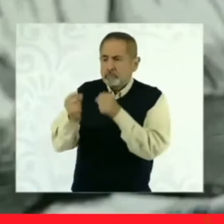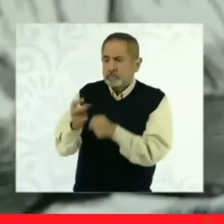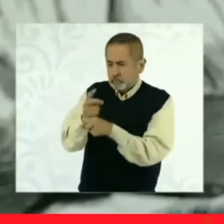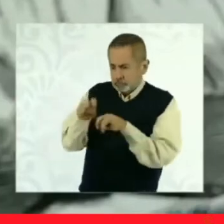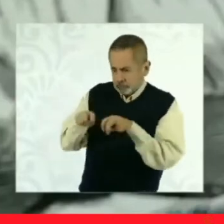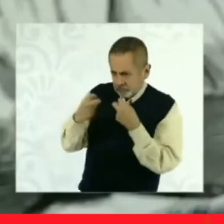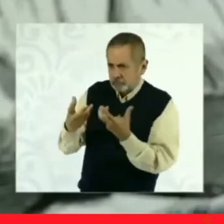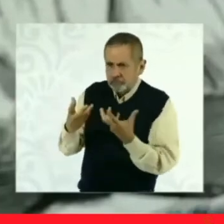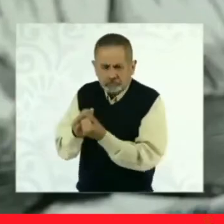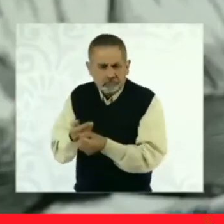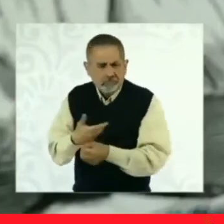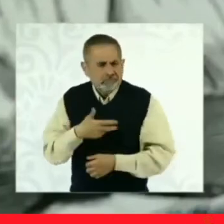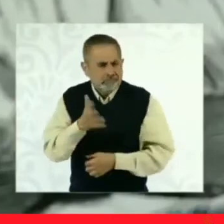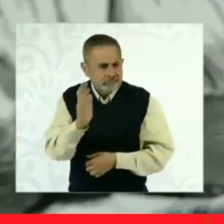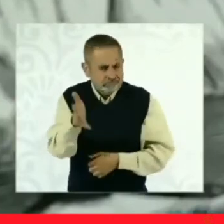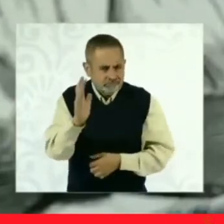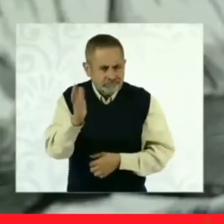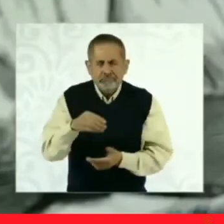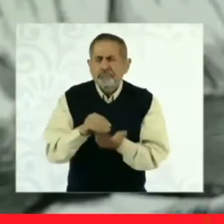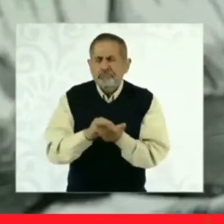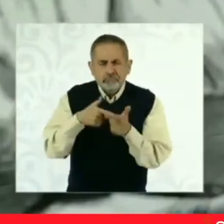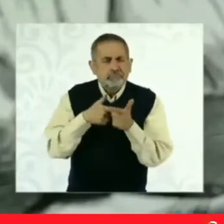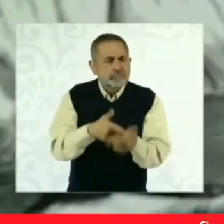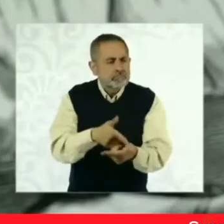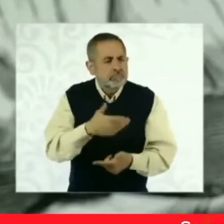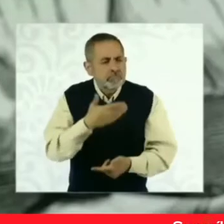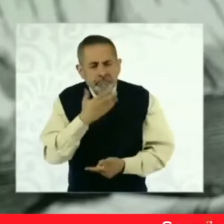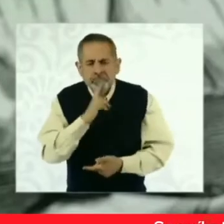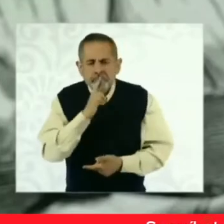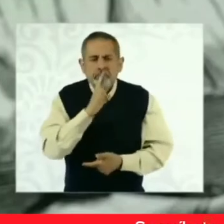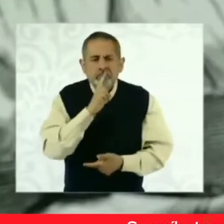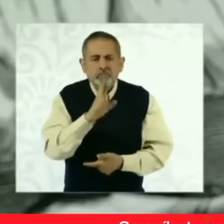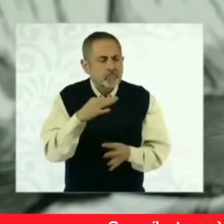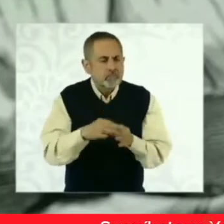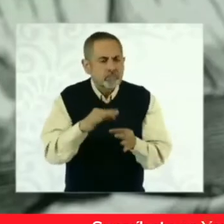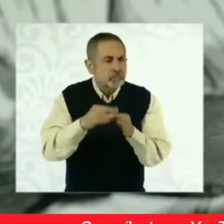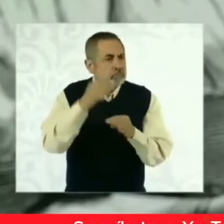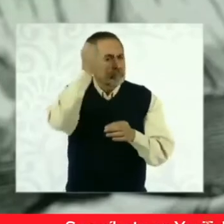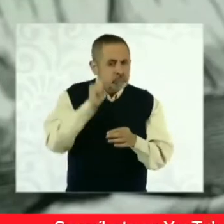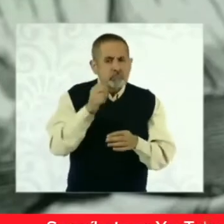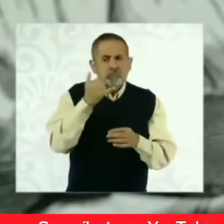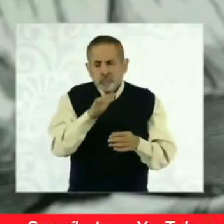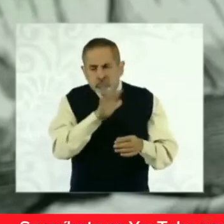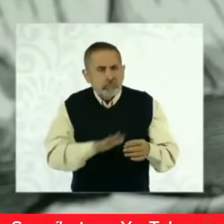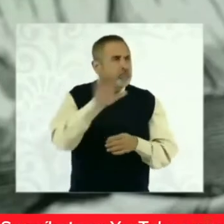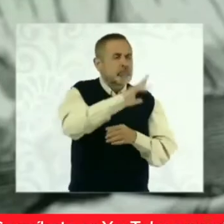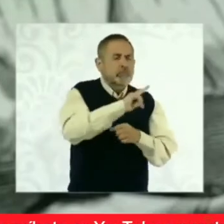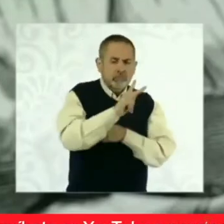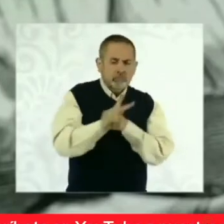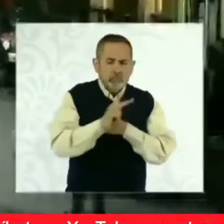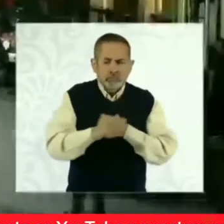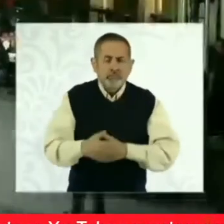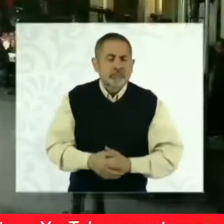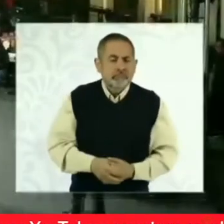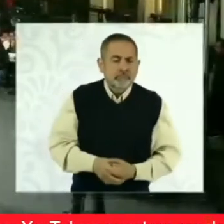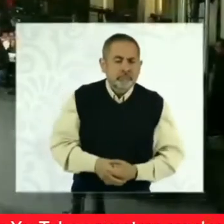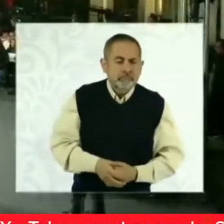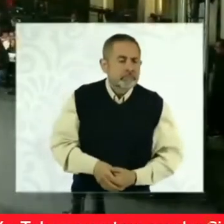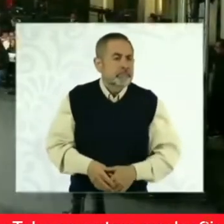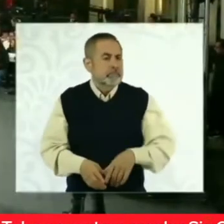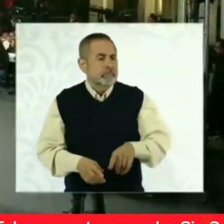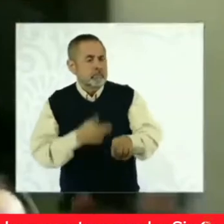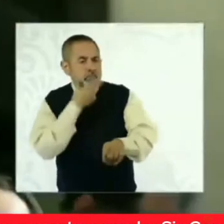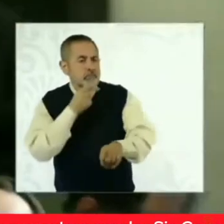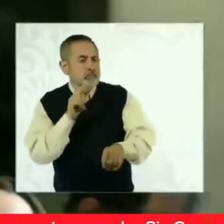seguridad, entonces se van a seguir dando resultados en Sinaloa y en todo el país. Tal vez en la nota no